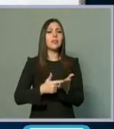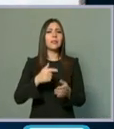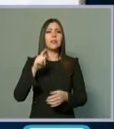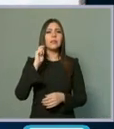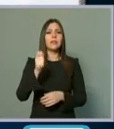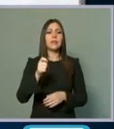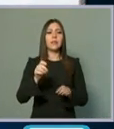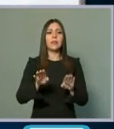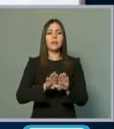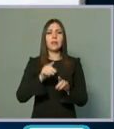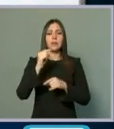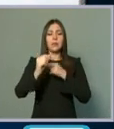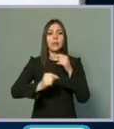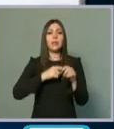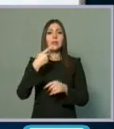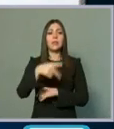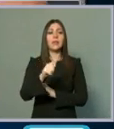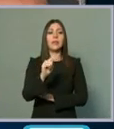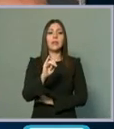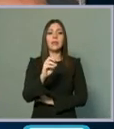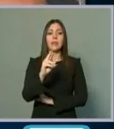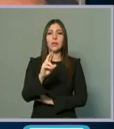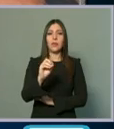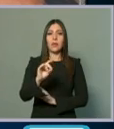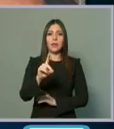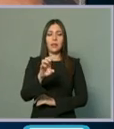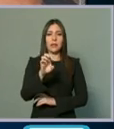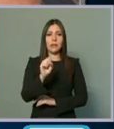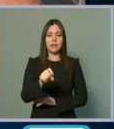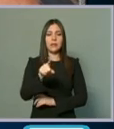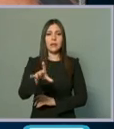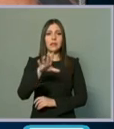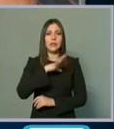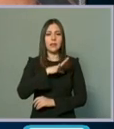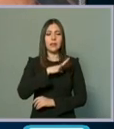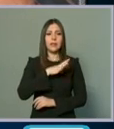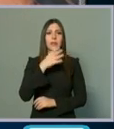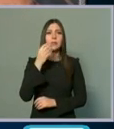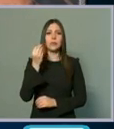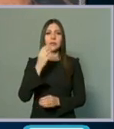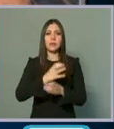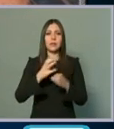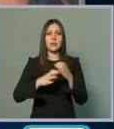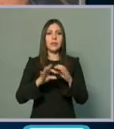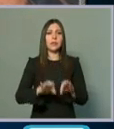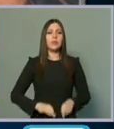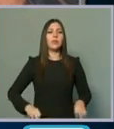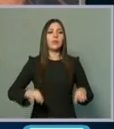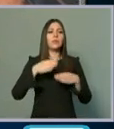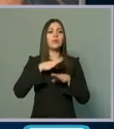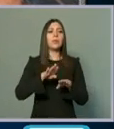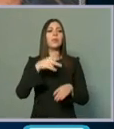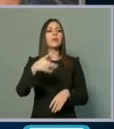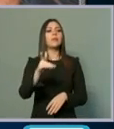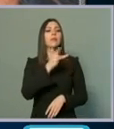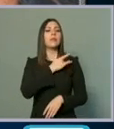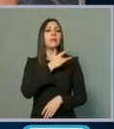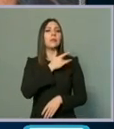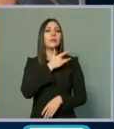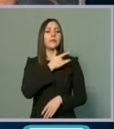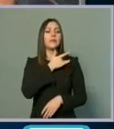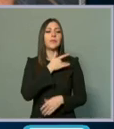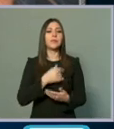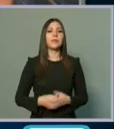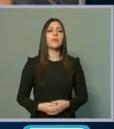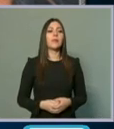funcionamiento tiroideo bajo. La tiroides, la hormona tiroidea tiene un efecto muy importante sobre la frecuencia del corazón y